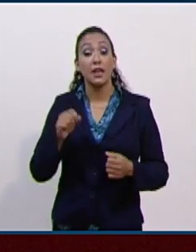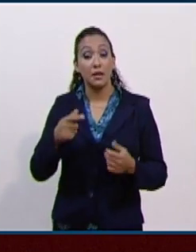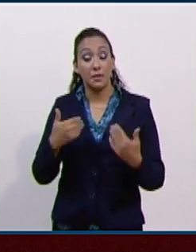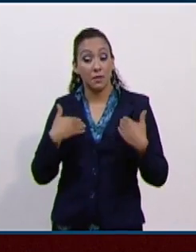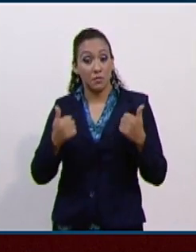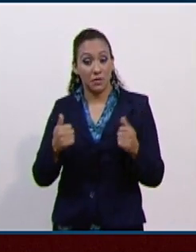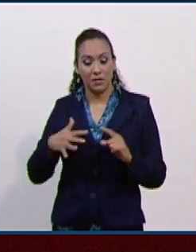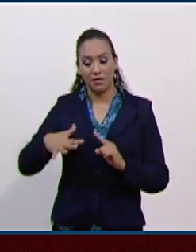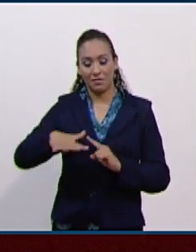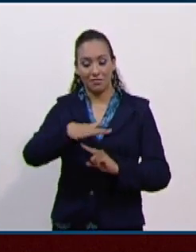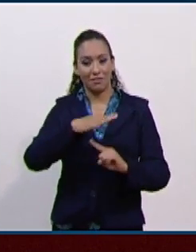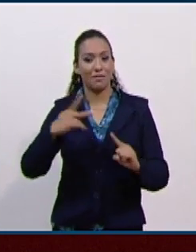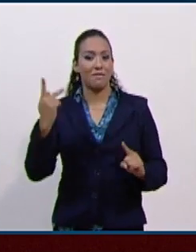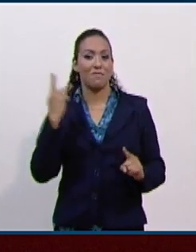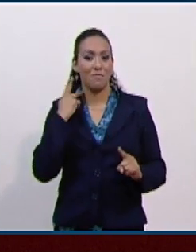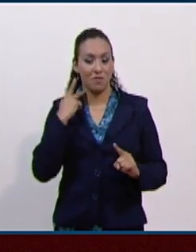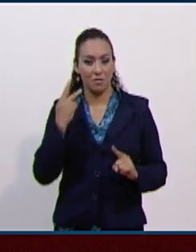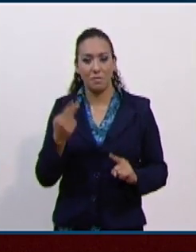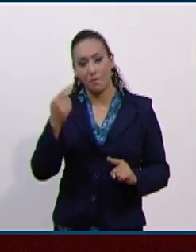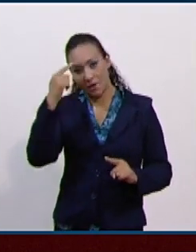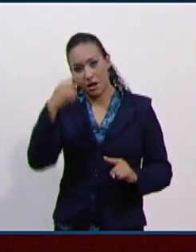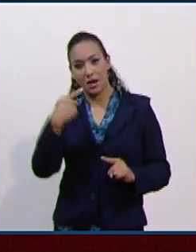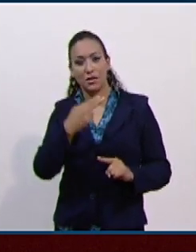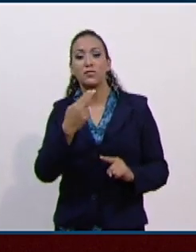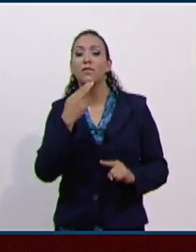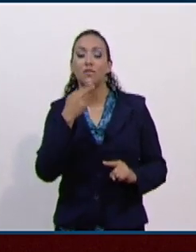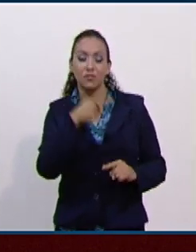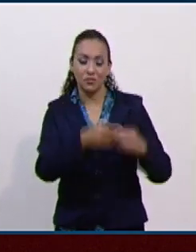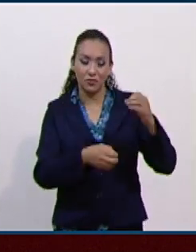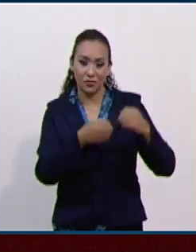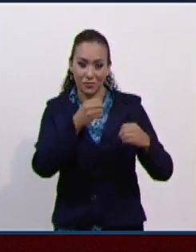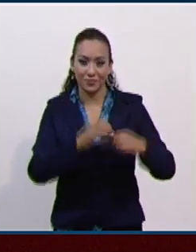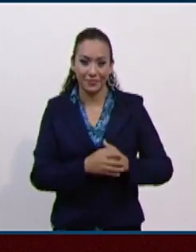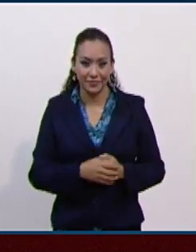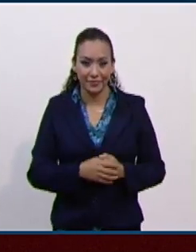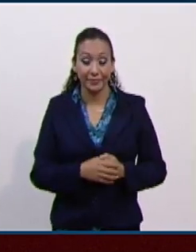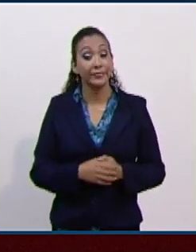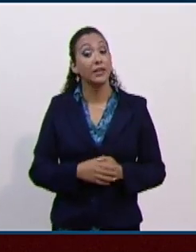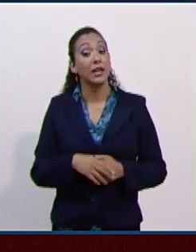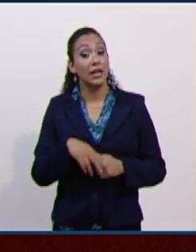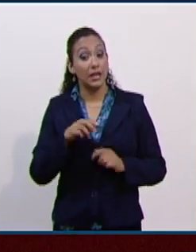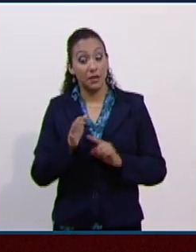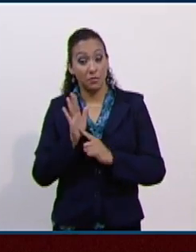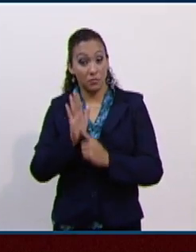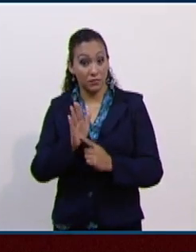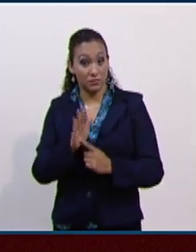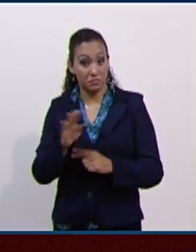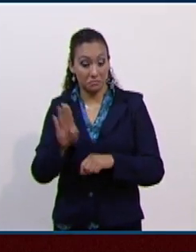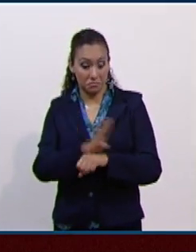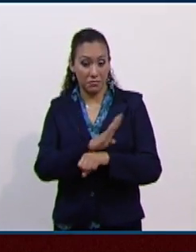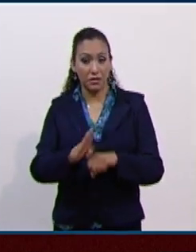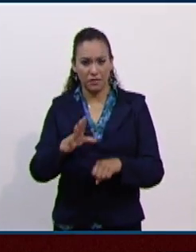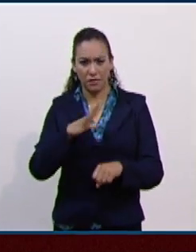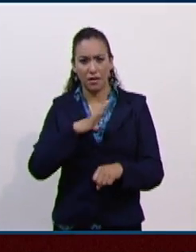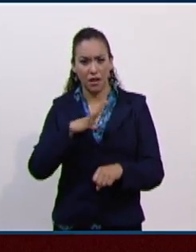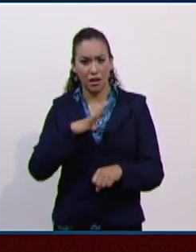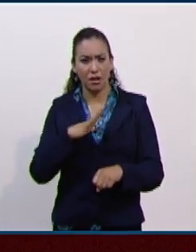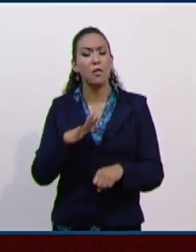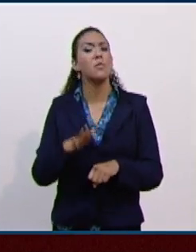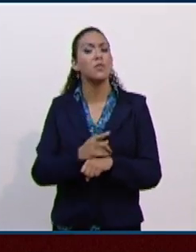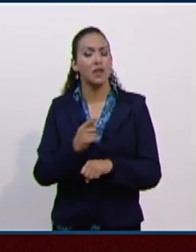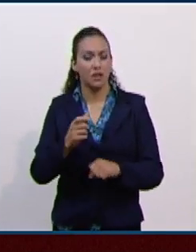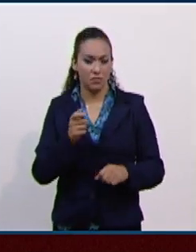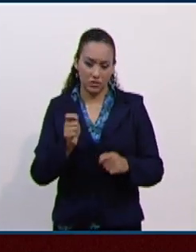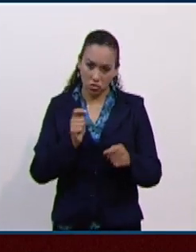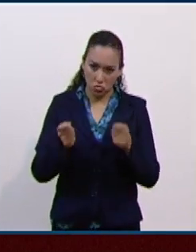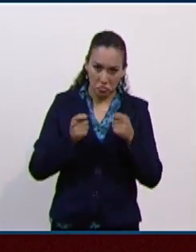el contexto político en el funcionamiento de este alto tribunal y lo determinante que resultan también en llevar a cabo los